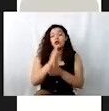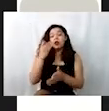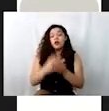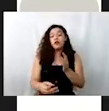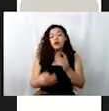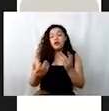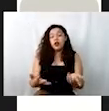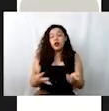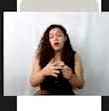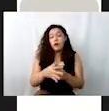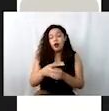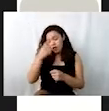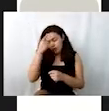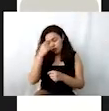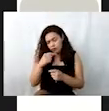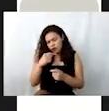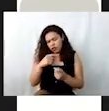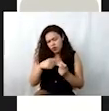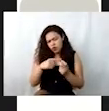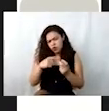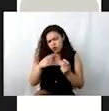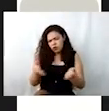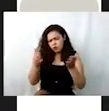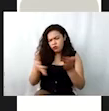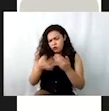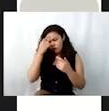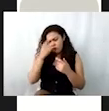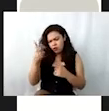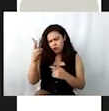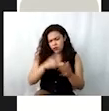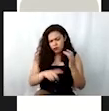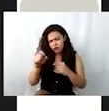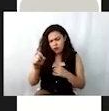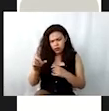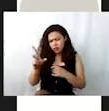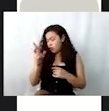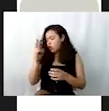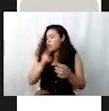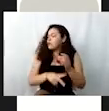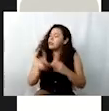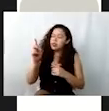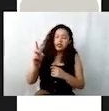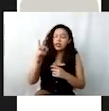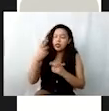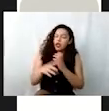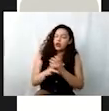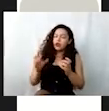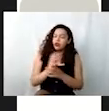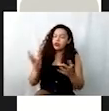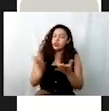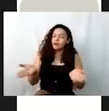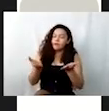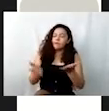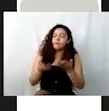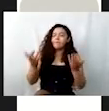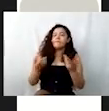empujar de manera prioritaria para poder lograr a 2030 esos objetivos. Entonces, este año hay un momento muy